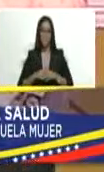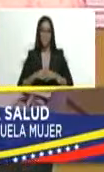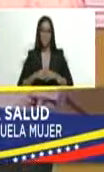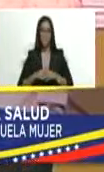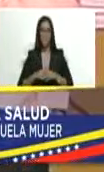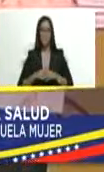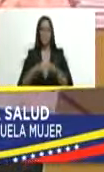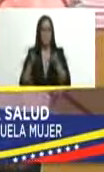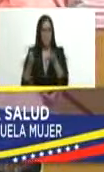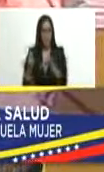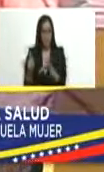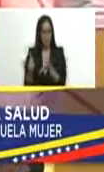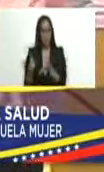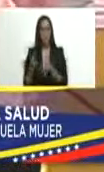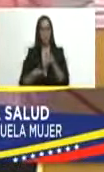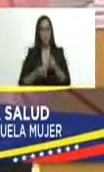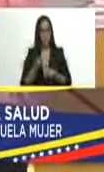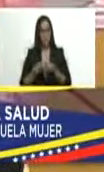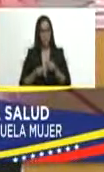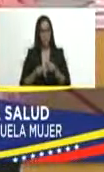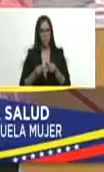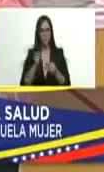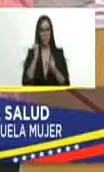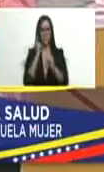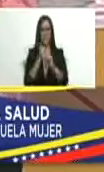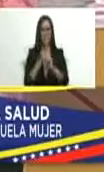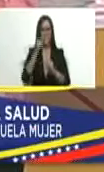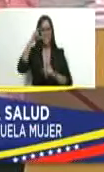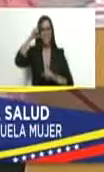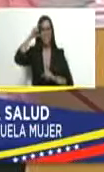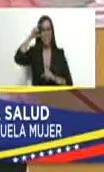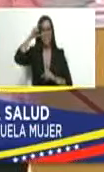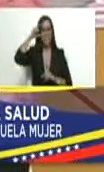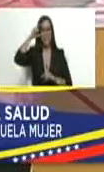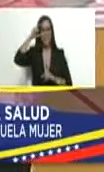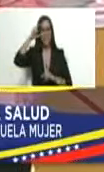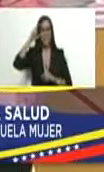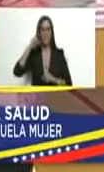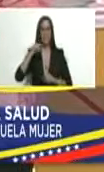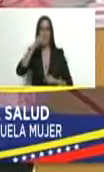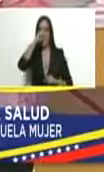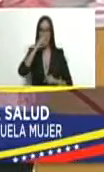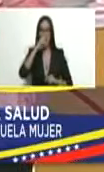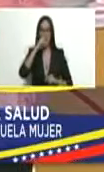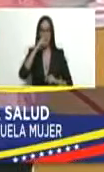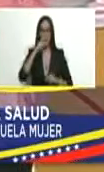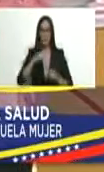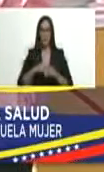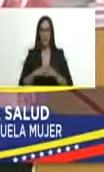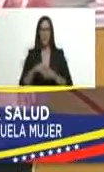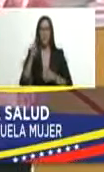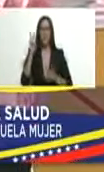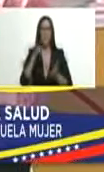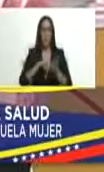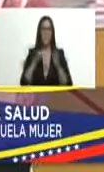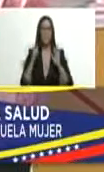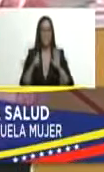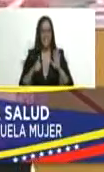Y así fue. Desde ese día del año